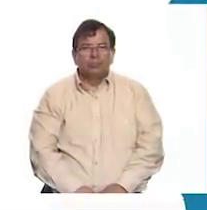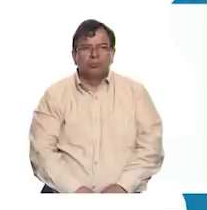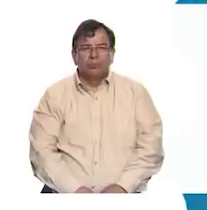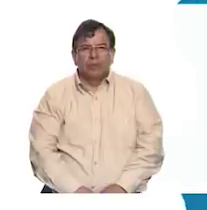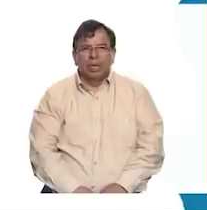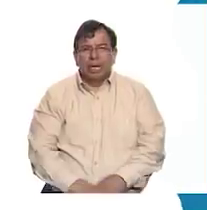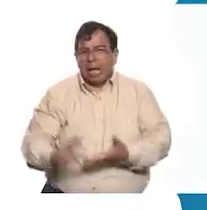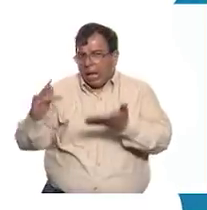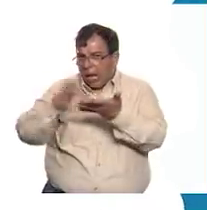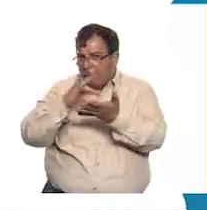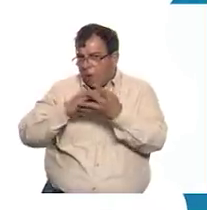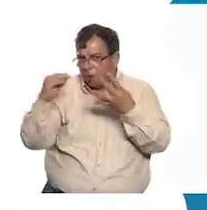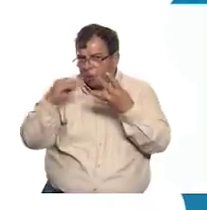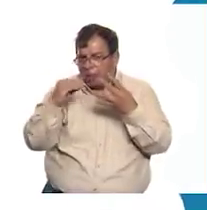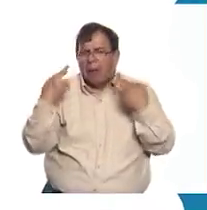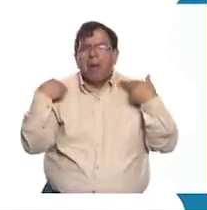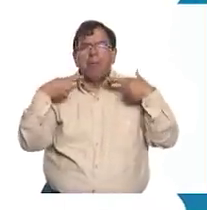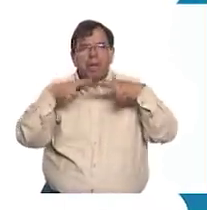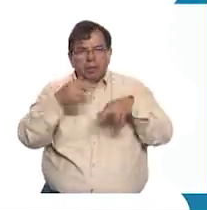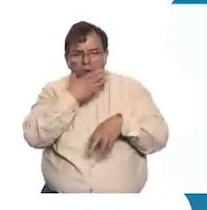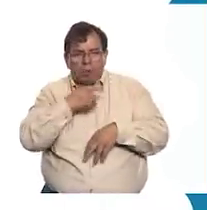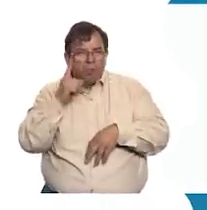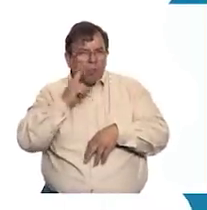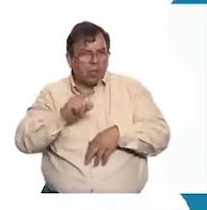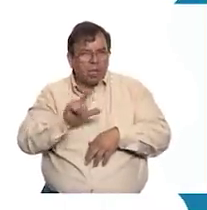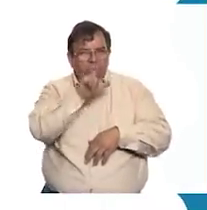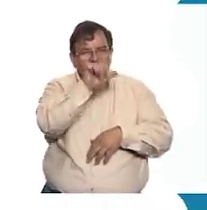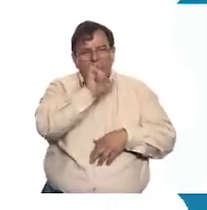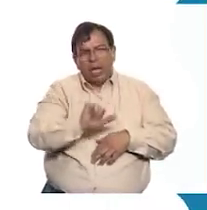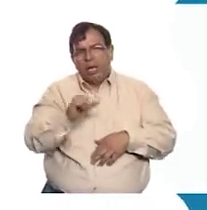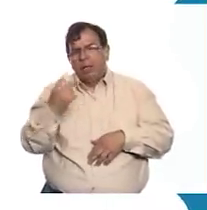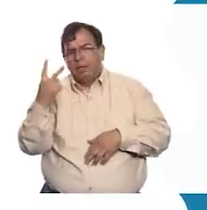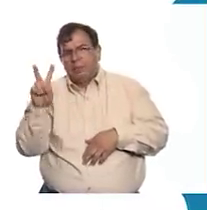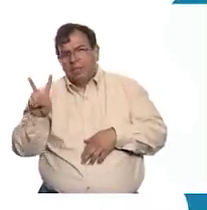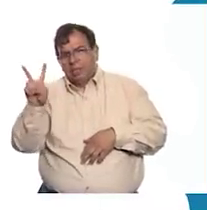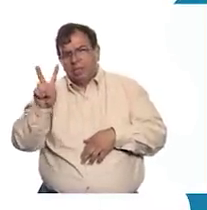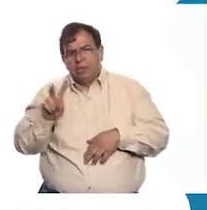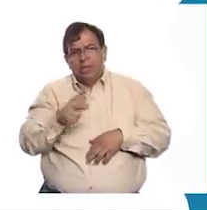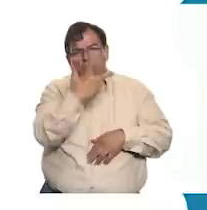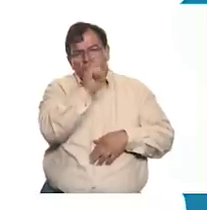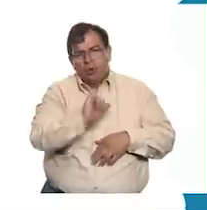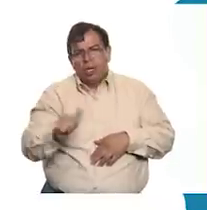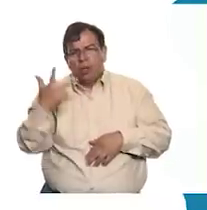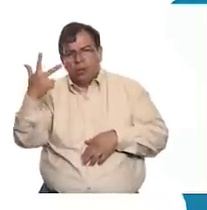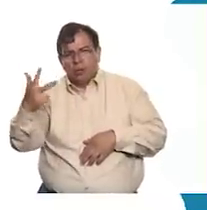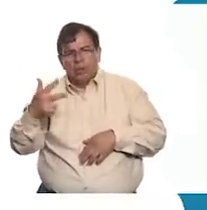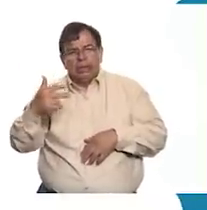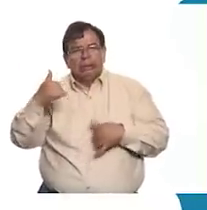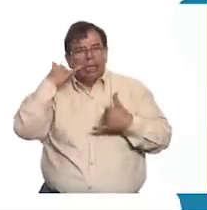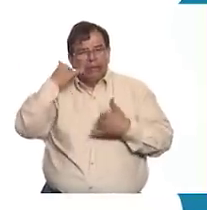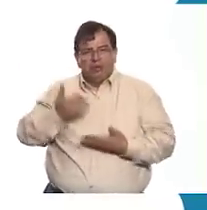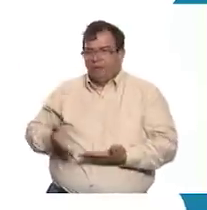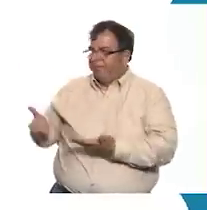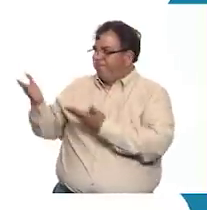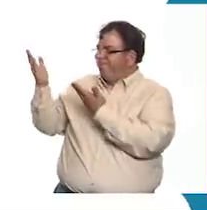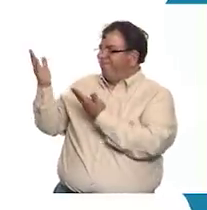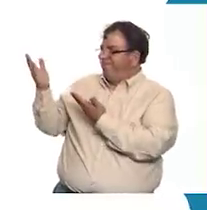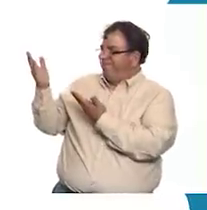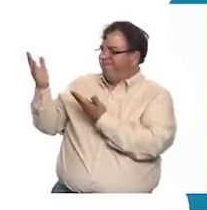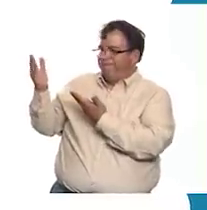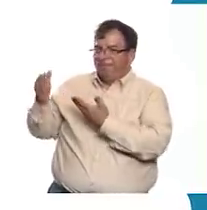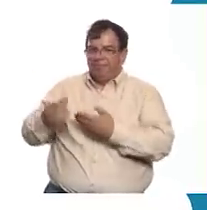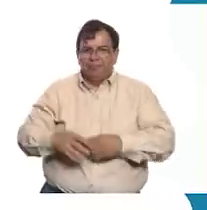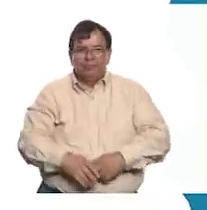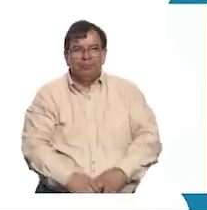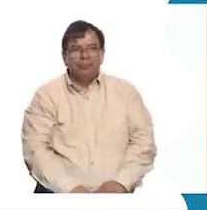Para apoyo pedagógico, hay maestras y maestros de lunes a viernes de 8 a 20 horas en el teléfono